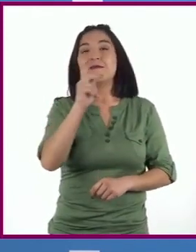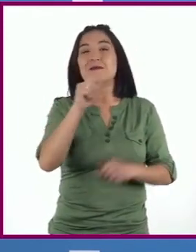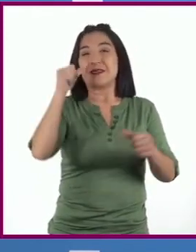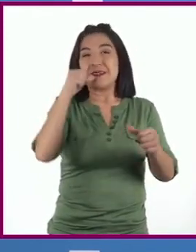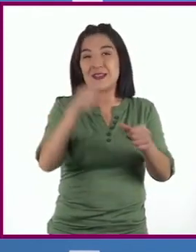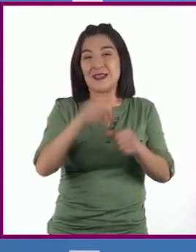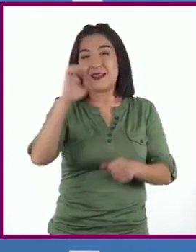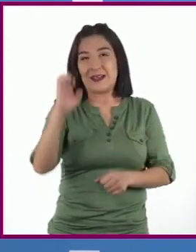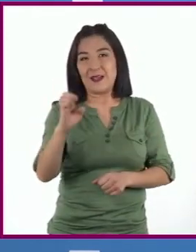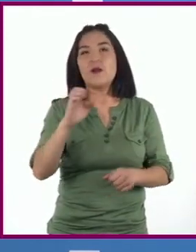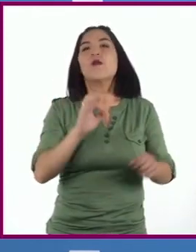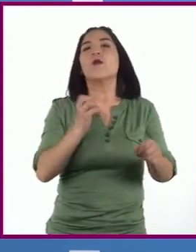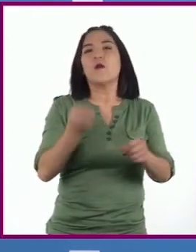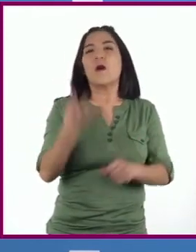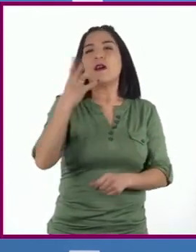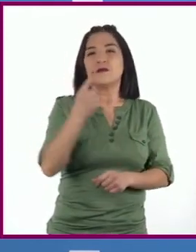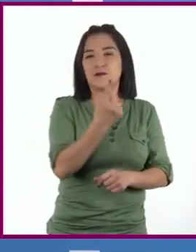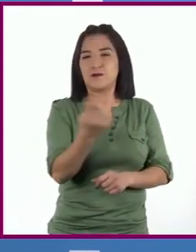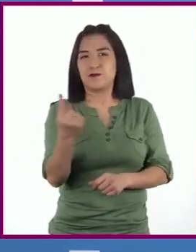giró en total?